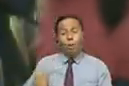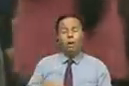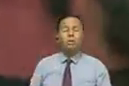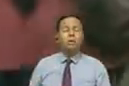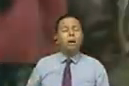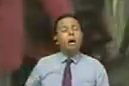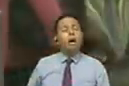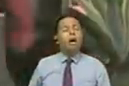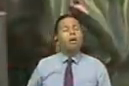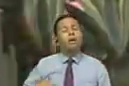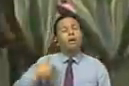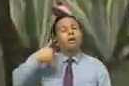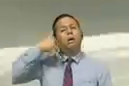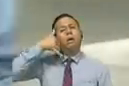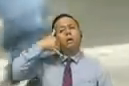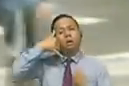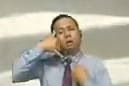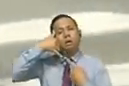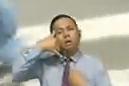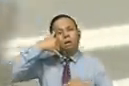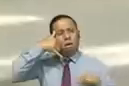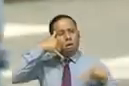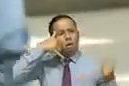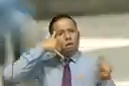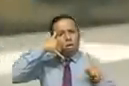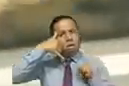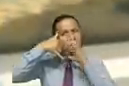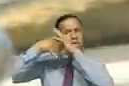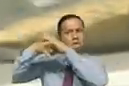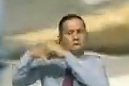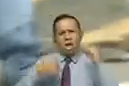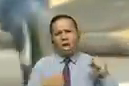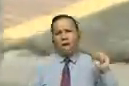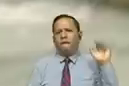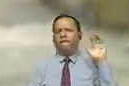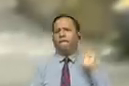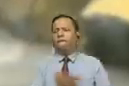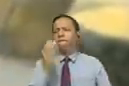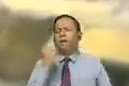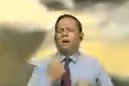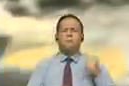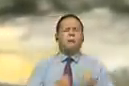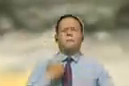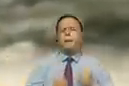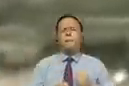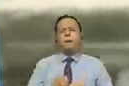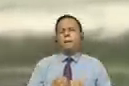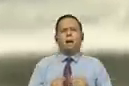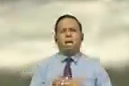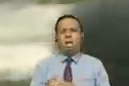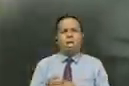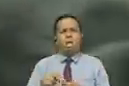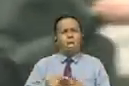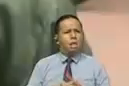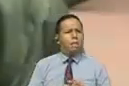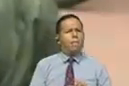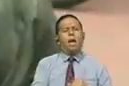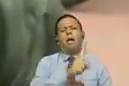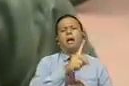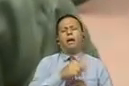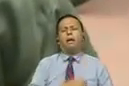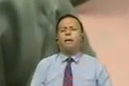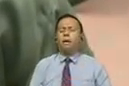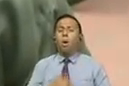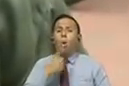ni siquiera alcanzó a contestar quien iba a su lado, le arranchó el equipo telefónico y salió de la unidad de transporte público. El